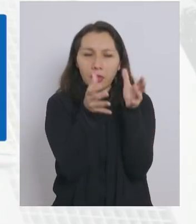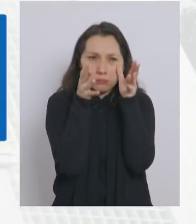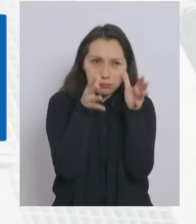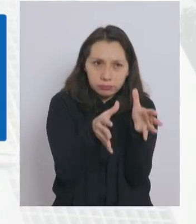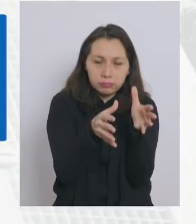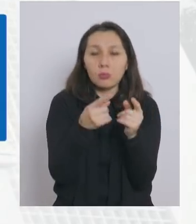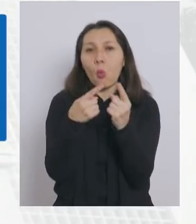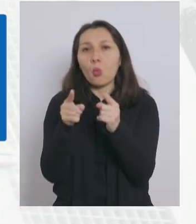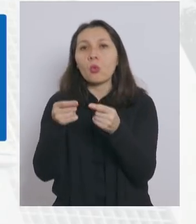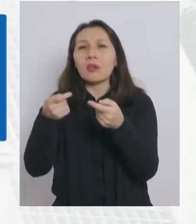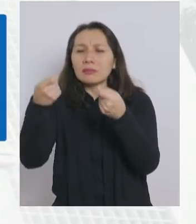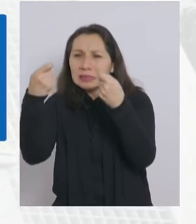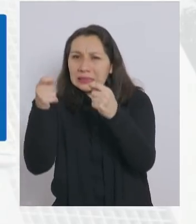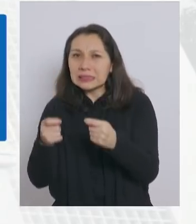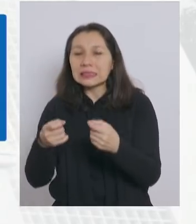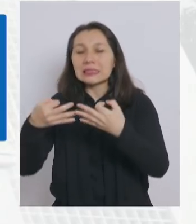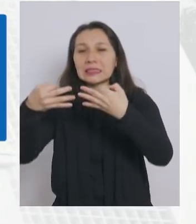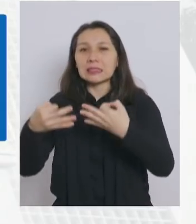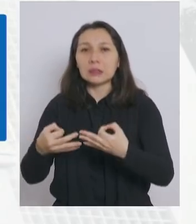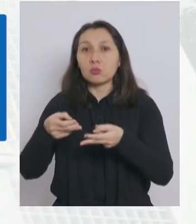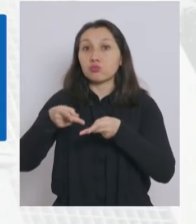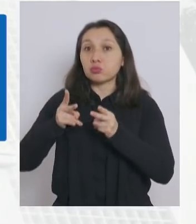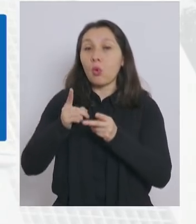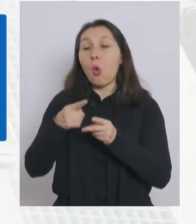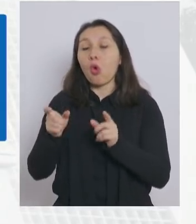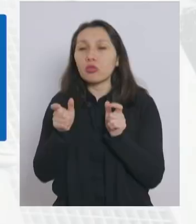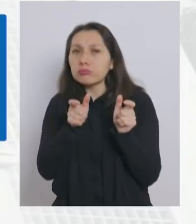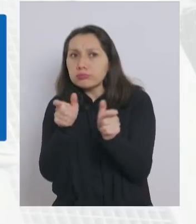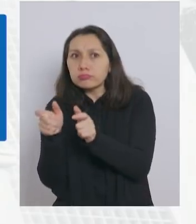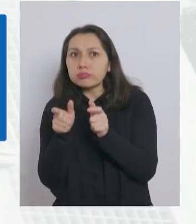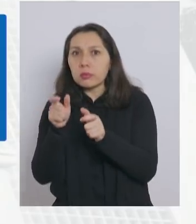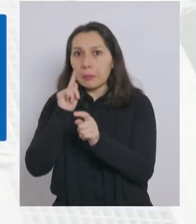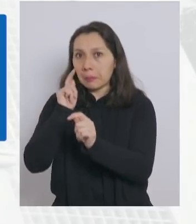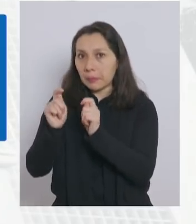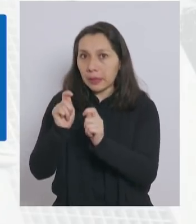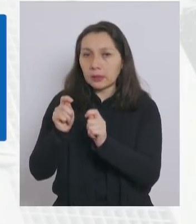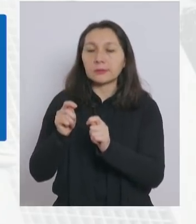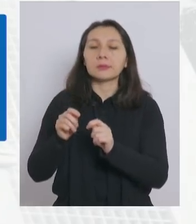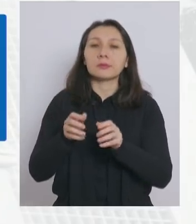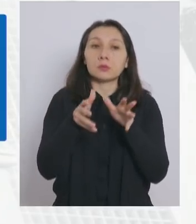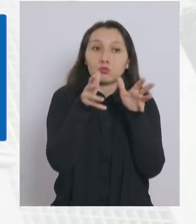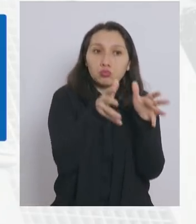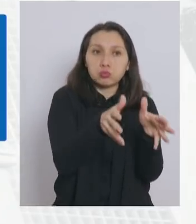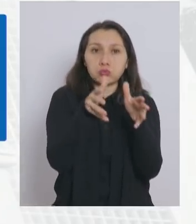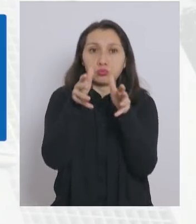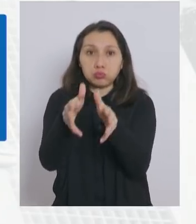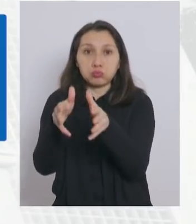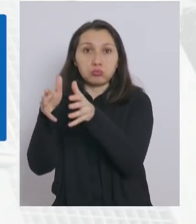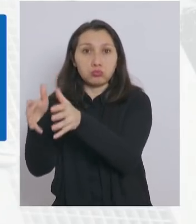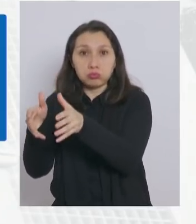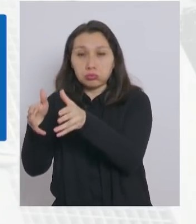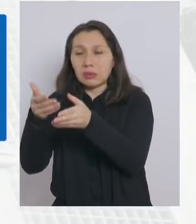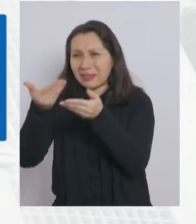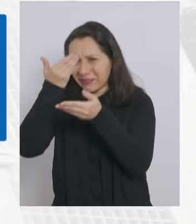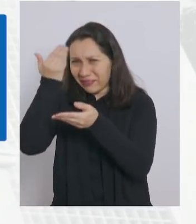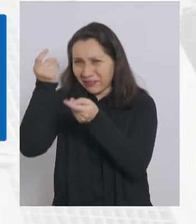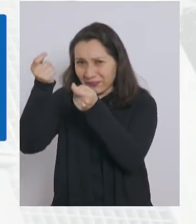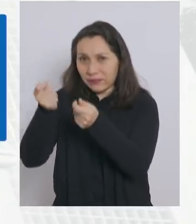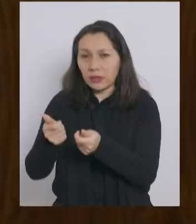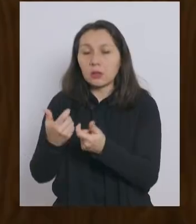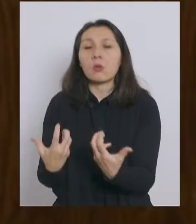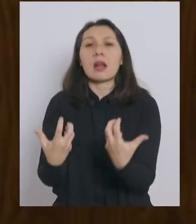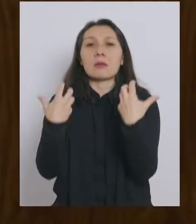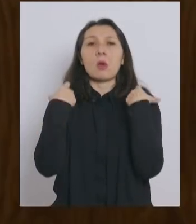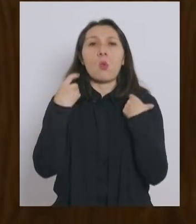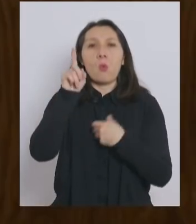a evaluar seguridad y eficacia o al plan de manejo de riesgo. Y para cada grupo de expertos se designa un focal person,